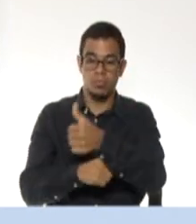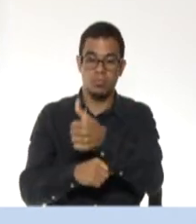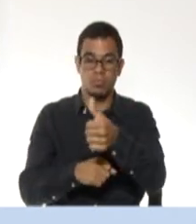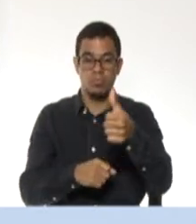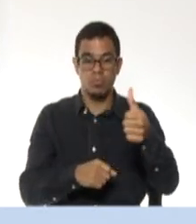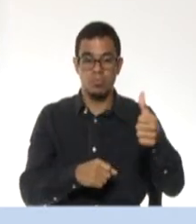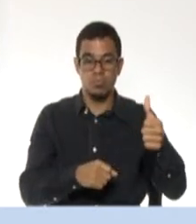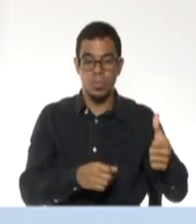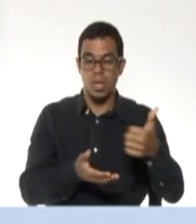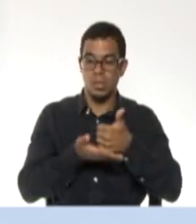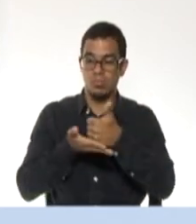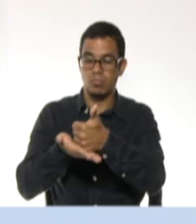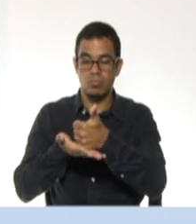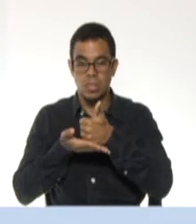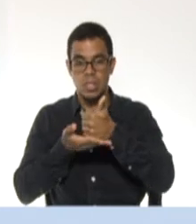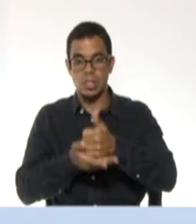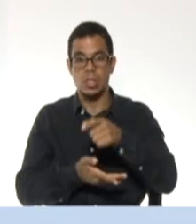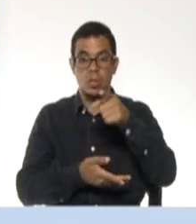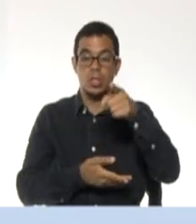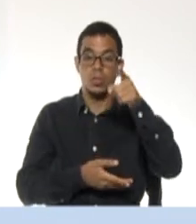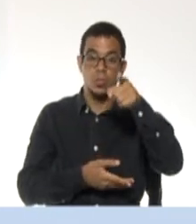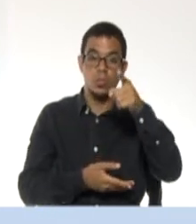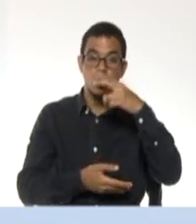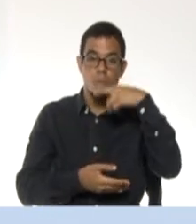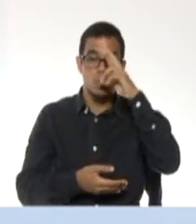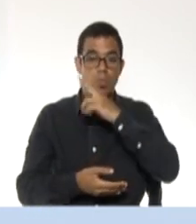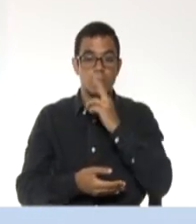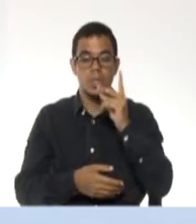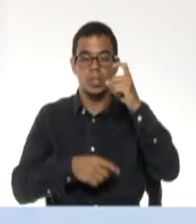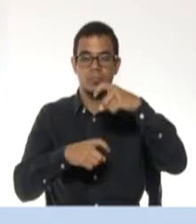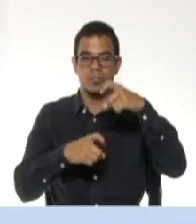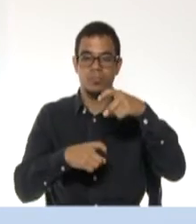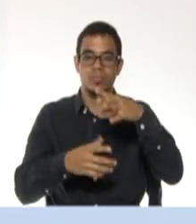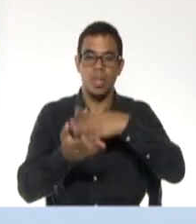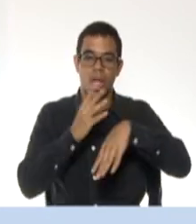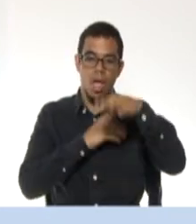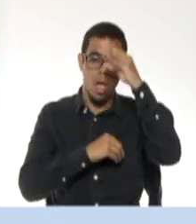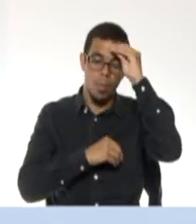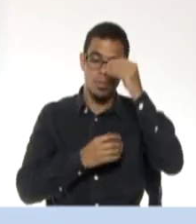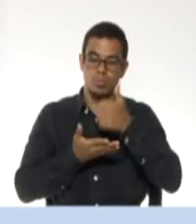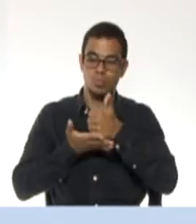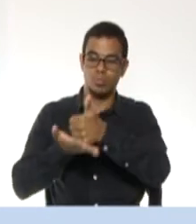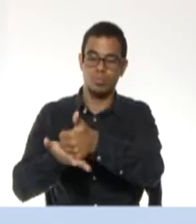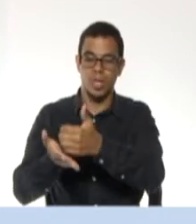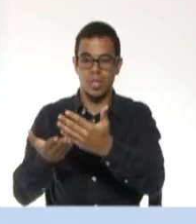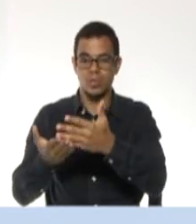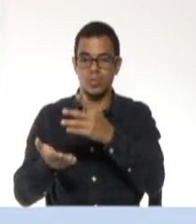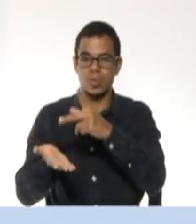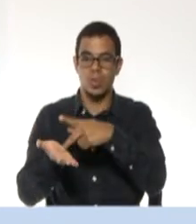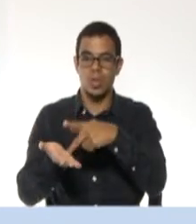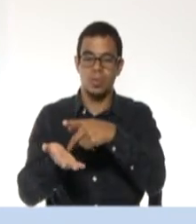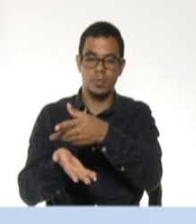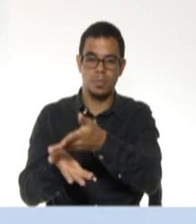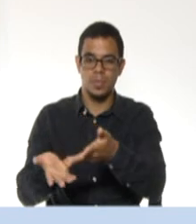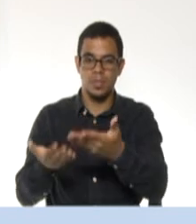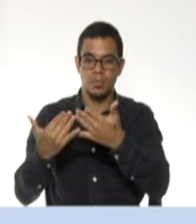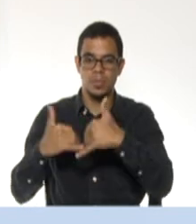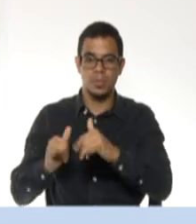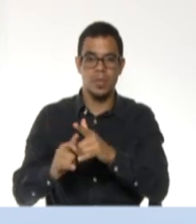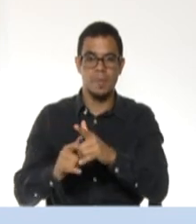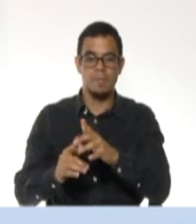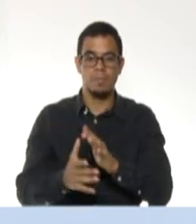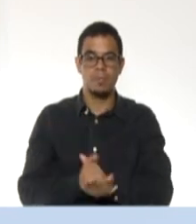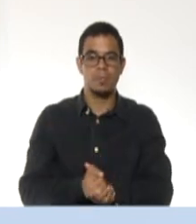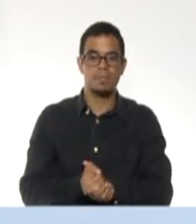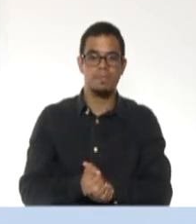de las personas que forman parte de los talleres de educación laboral, siempre haciendo esa dualidad entre la familia,